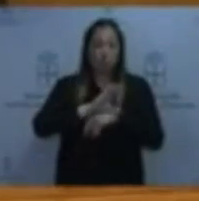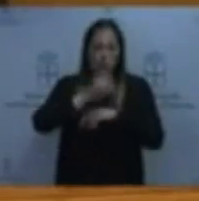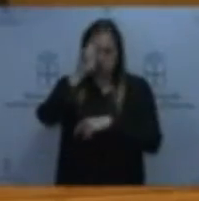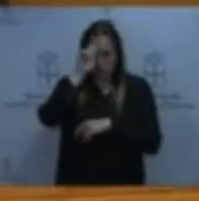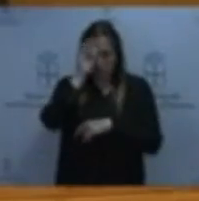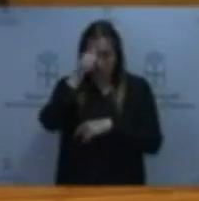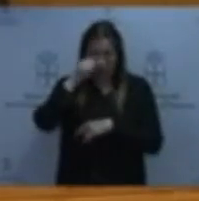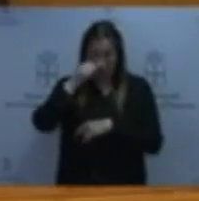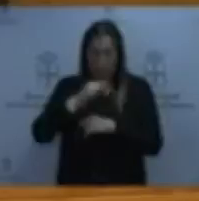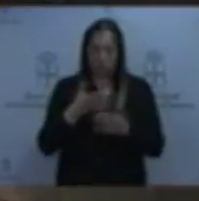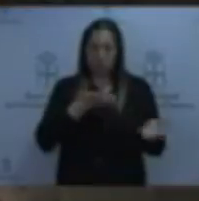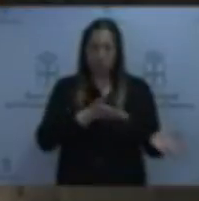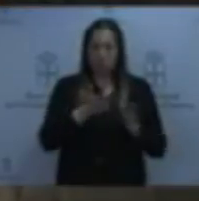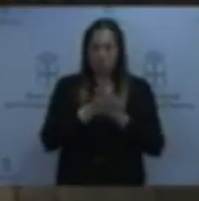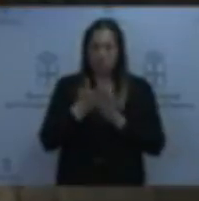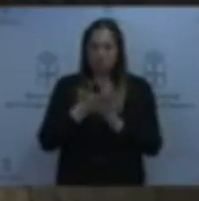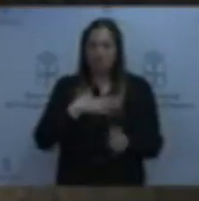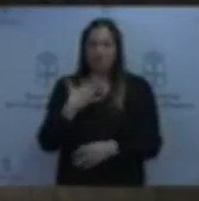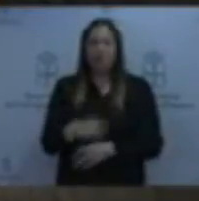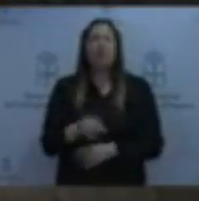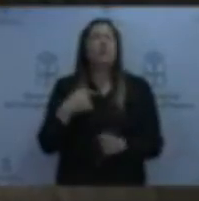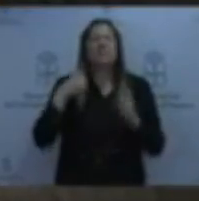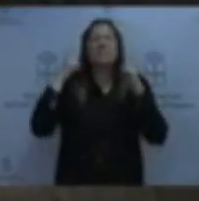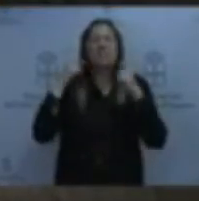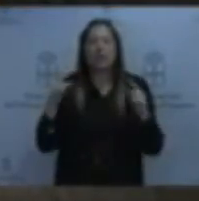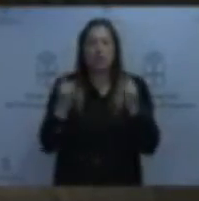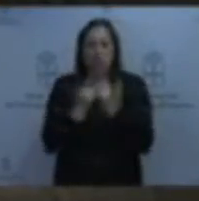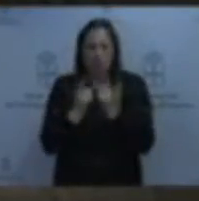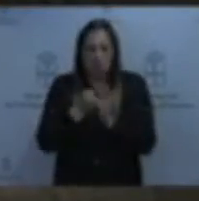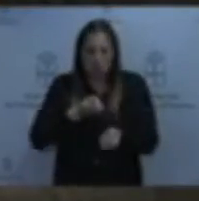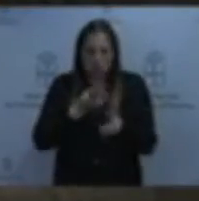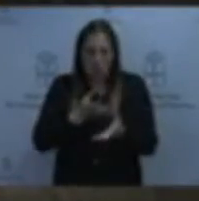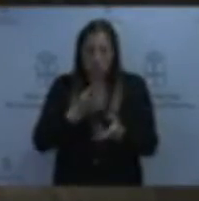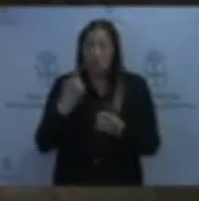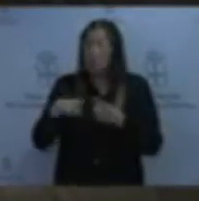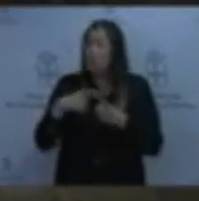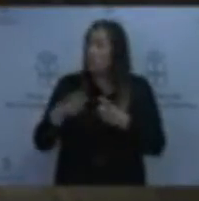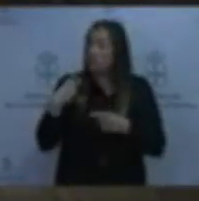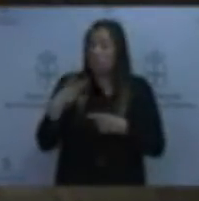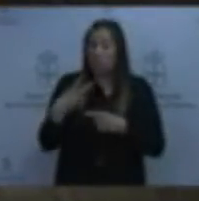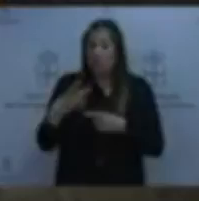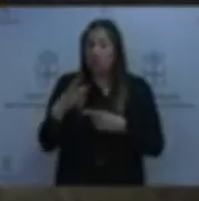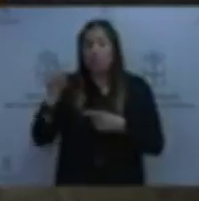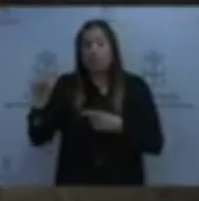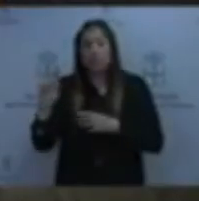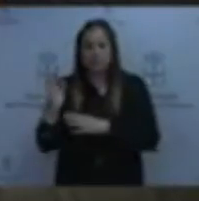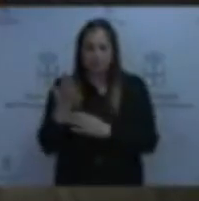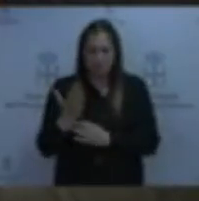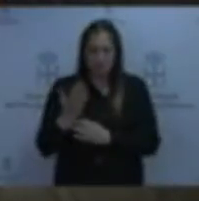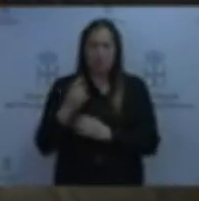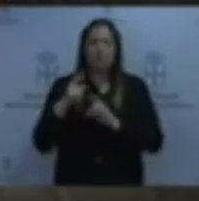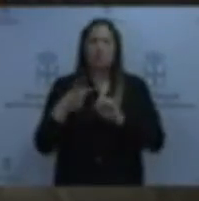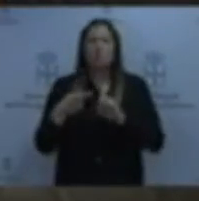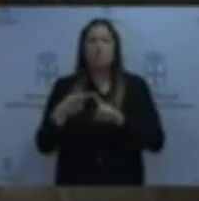Sí, voy a ser lo más conciso posible. Hay dos cuestiones, yo creo, que usted ha planteado. Por una parte,